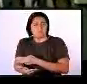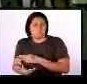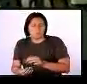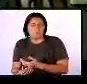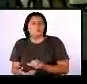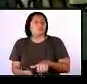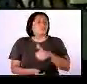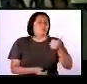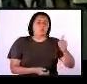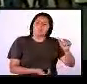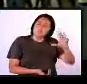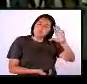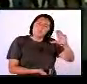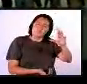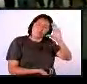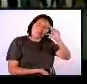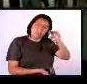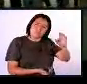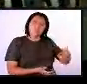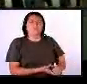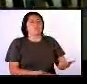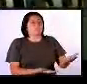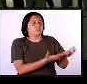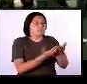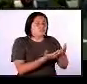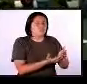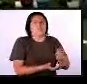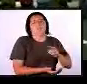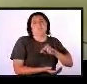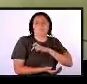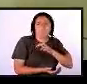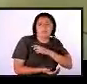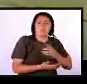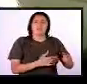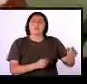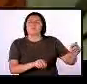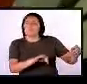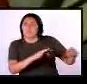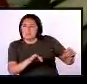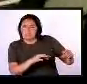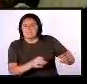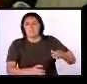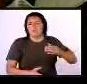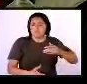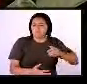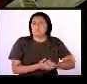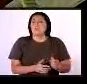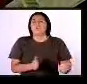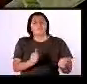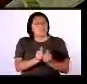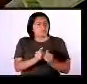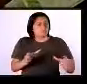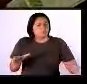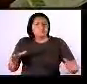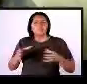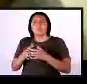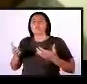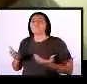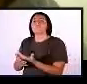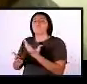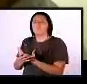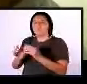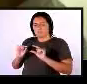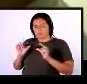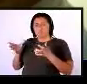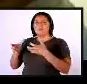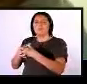y jóvenes de educación básica regular, ¿no? Chicos que tocan en violín, que tocan con trabajo, junto con chicos de orquesta y han formado una nueva orquesta